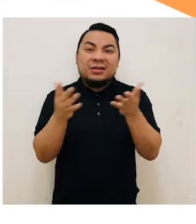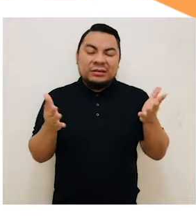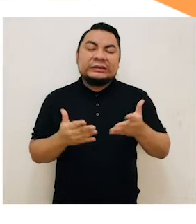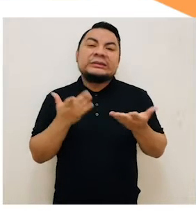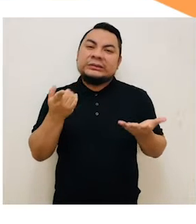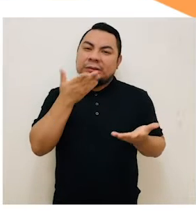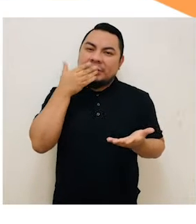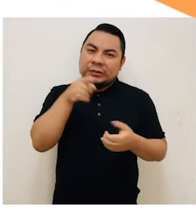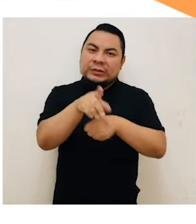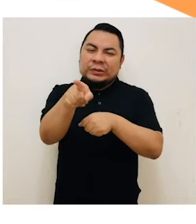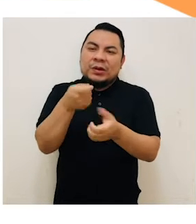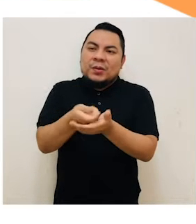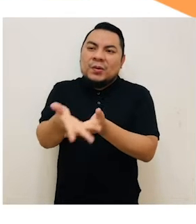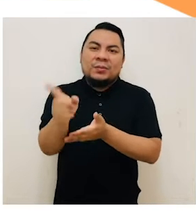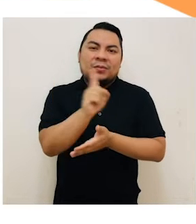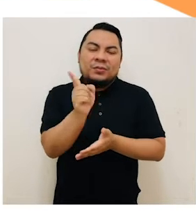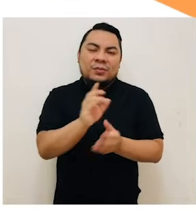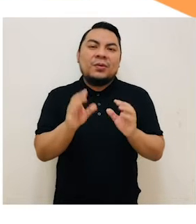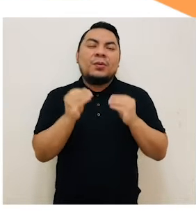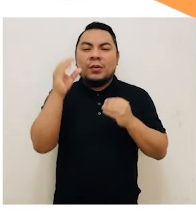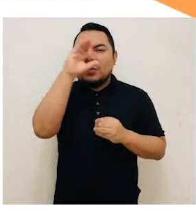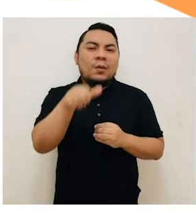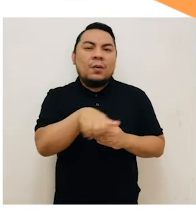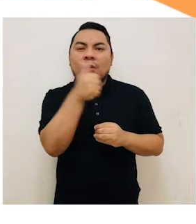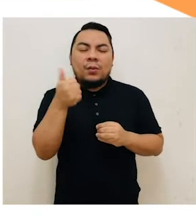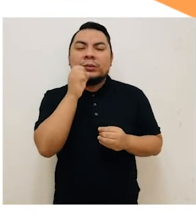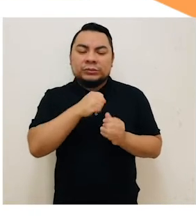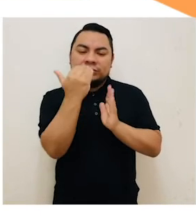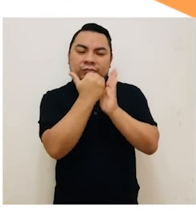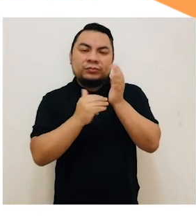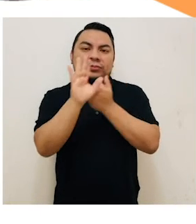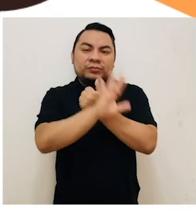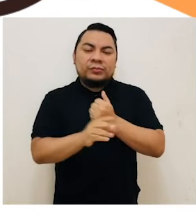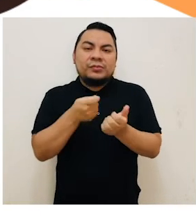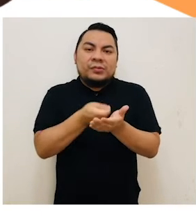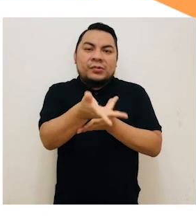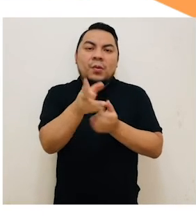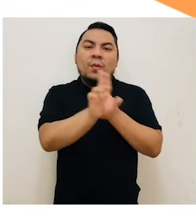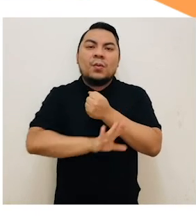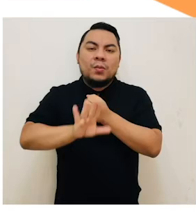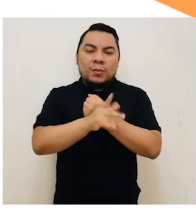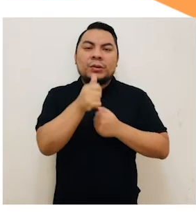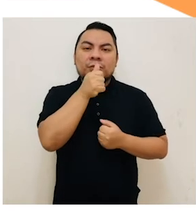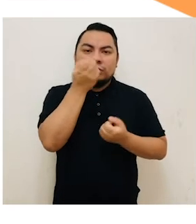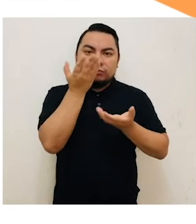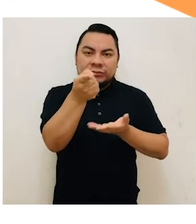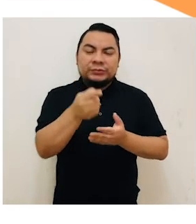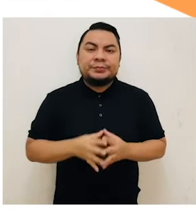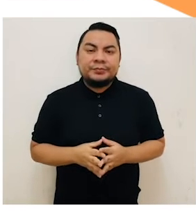válido, se recomienda no continuar con el proceso de compra y buscar otra web que cumpla con los requisitos mínimos de seguridad